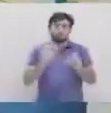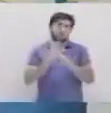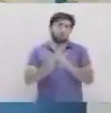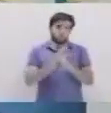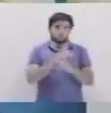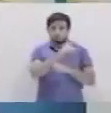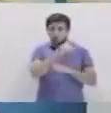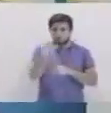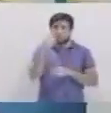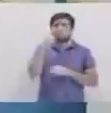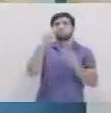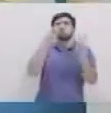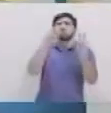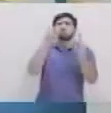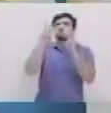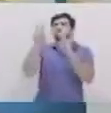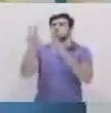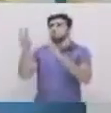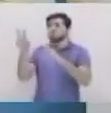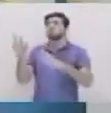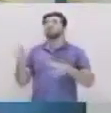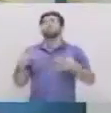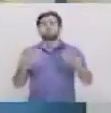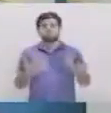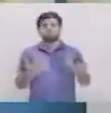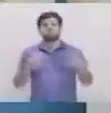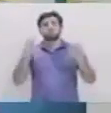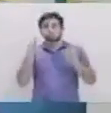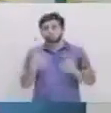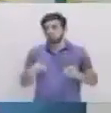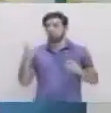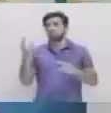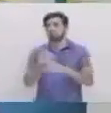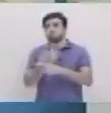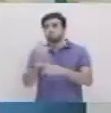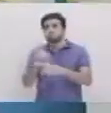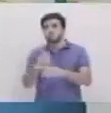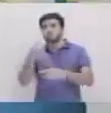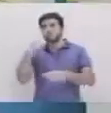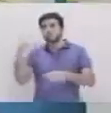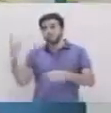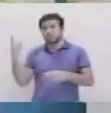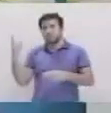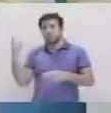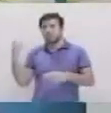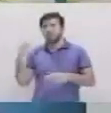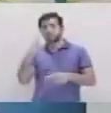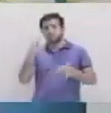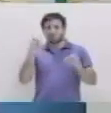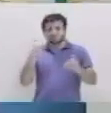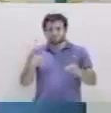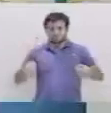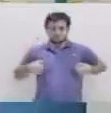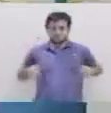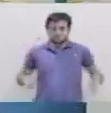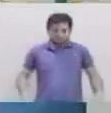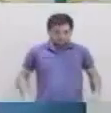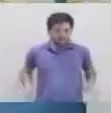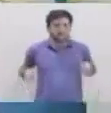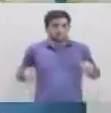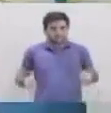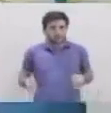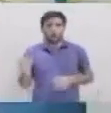en la sociedad hay diferentes personas y diferentes movimientos. Hay personas que utilizan andadores, otras que usan silla de